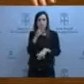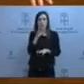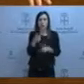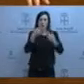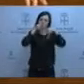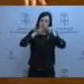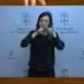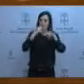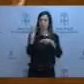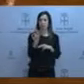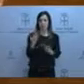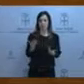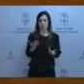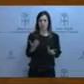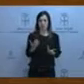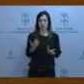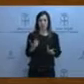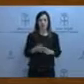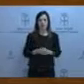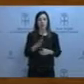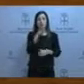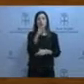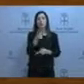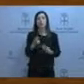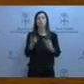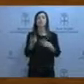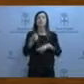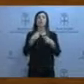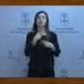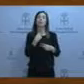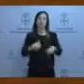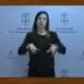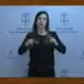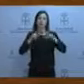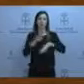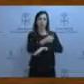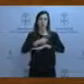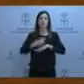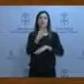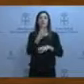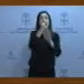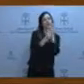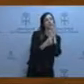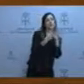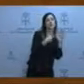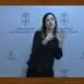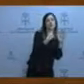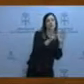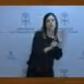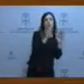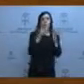porque, señora portavoz de Ciudadanos, decía usted, no voy a dar datos porque no hace falta, todos los conocen, pues hay que darlos, porque si no los